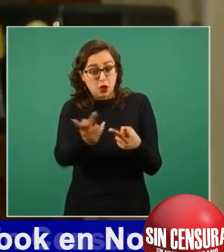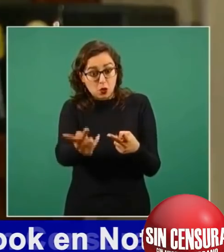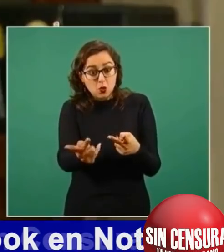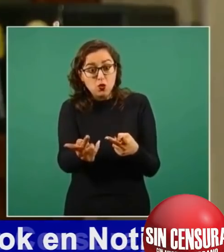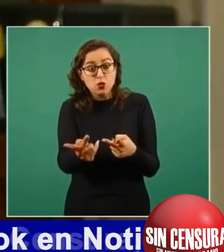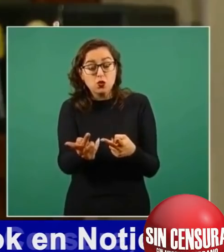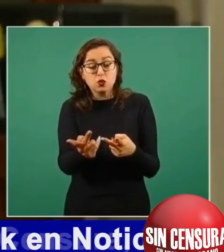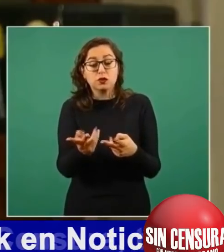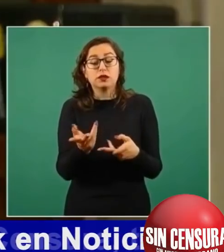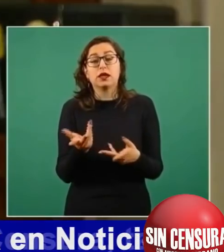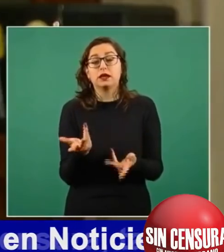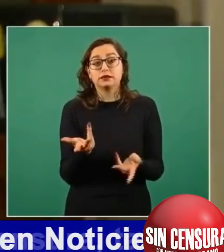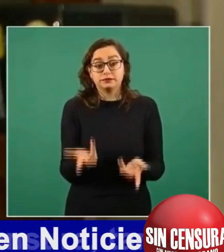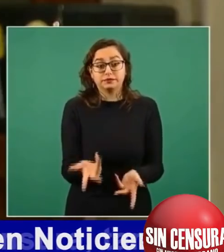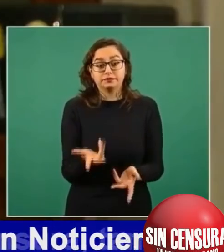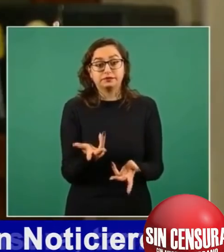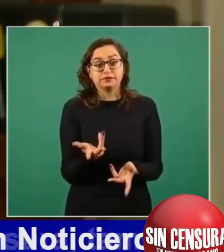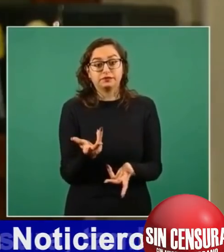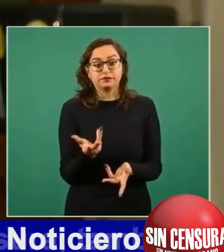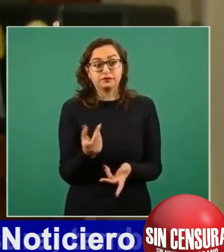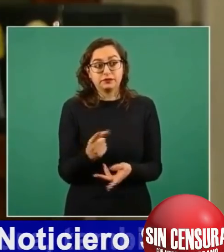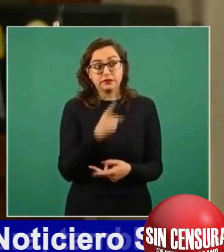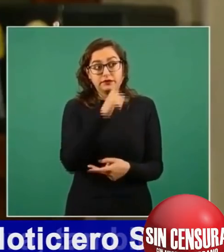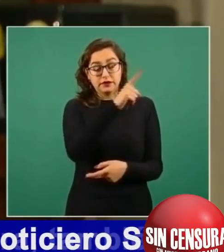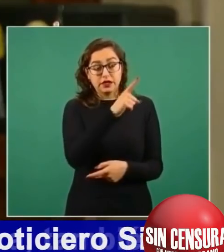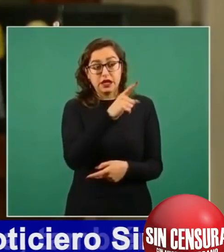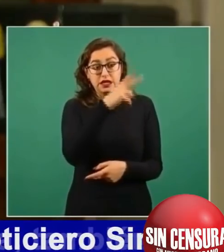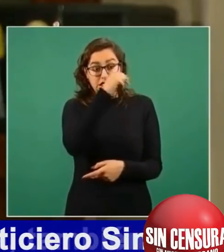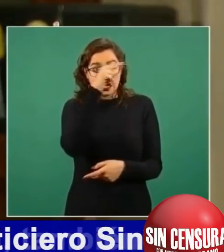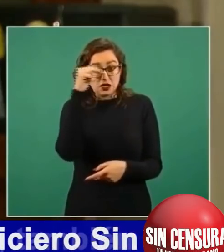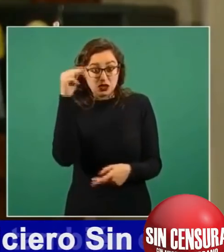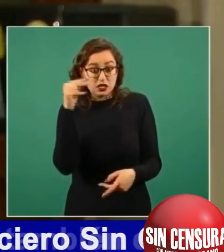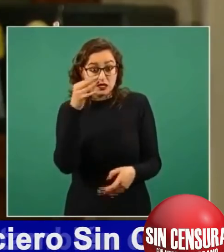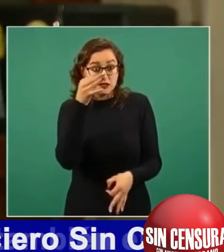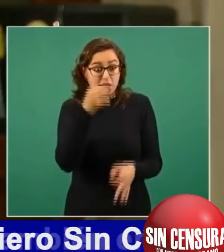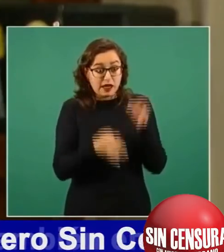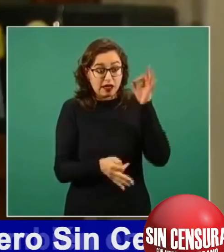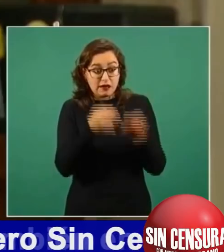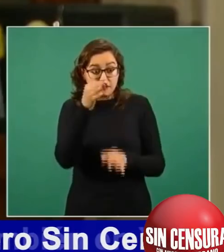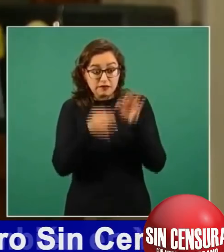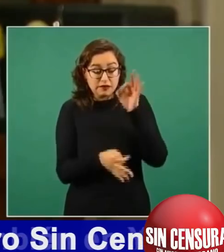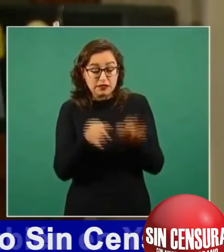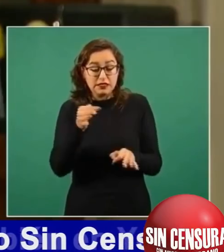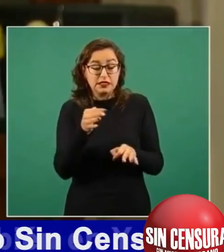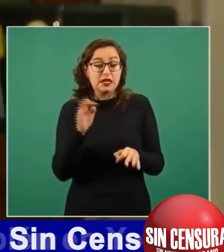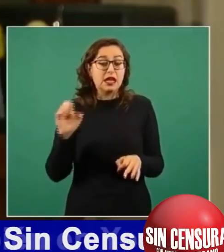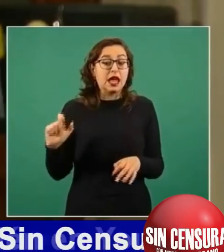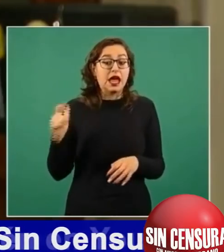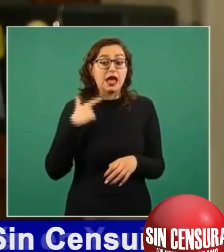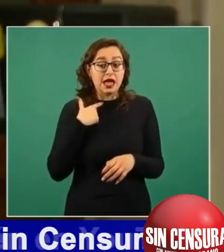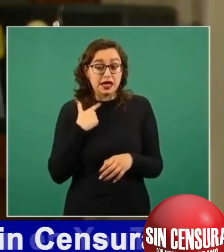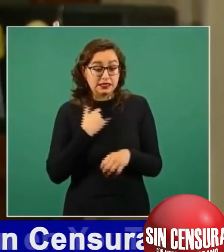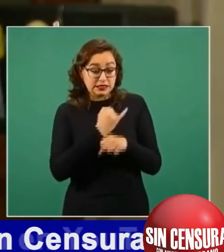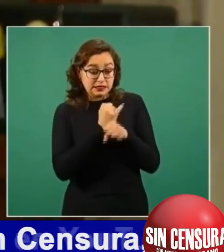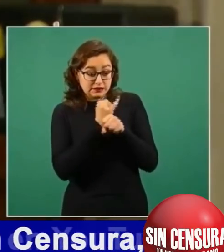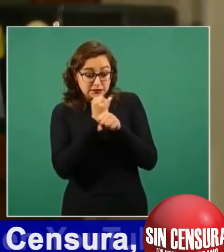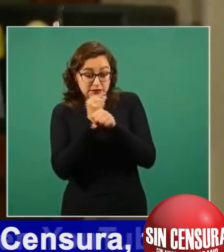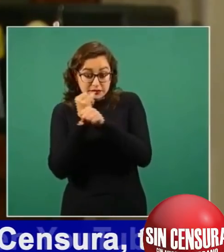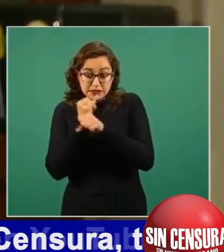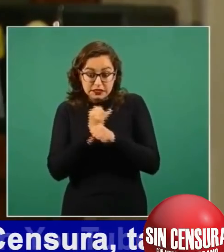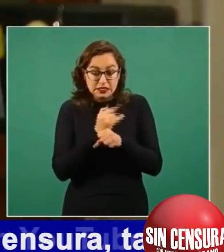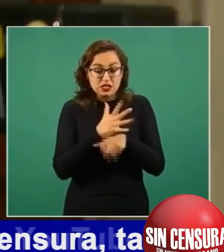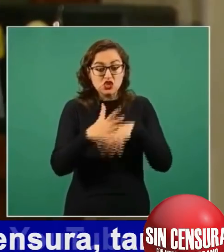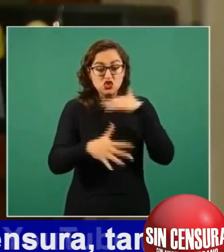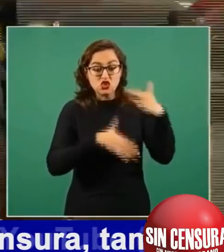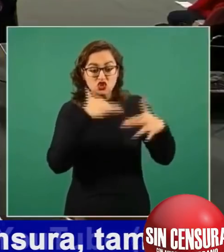pueda atraer la investigación que tiene la Fiscalía de Nayarit en contra del exfiscal para que no se corrompa? Están fabricándoles delitos,